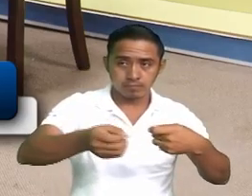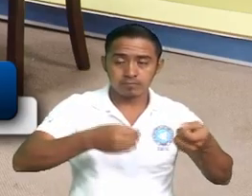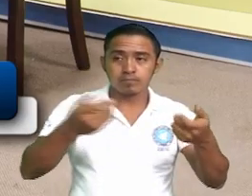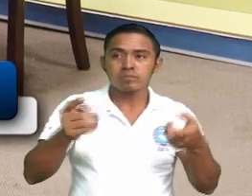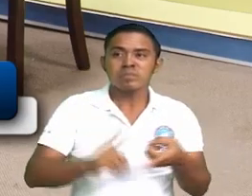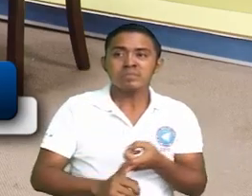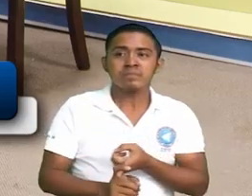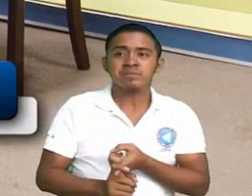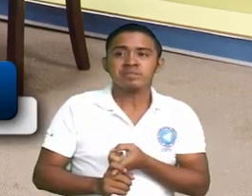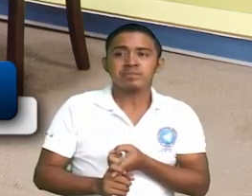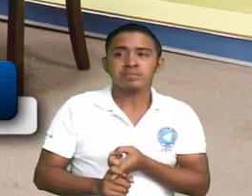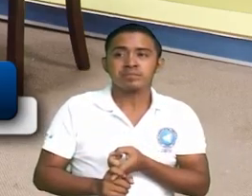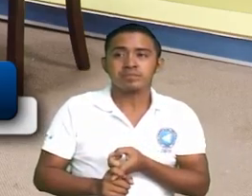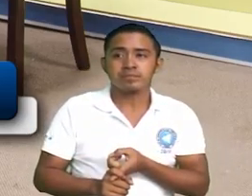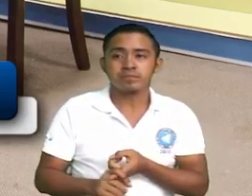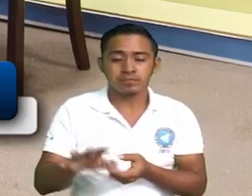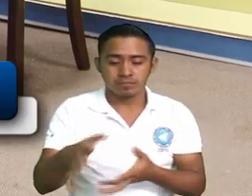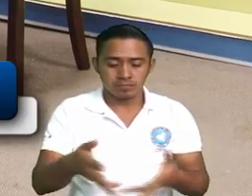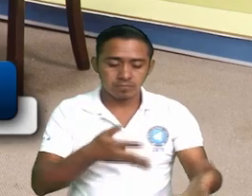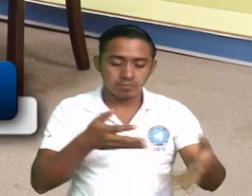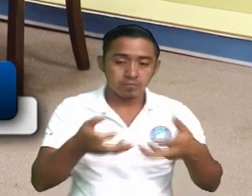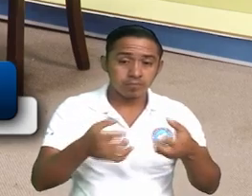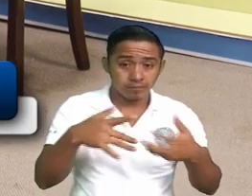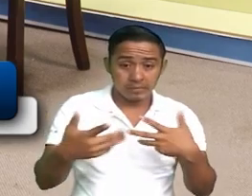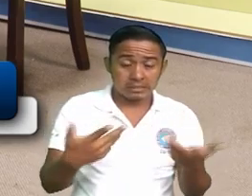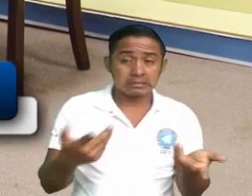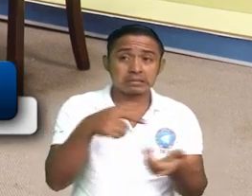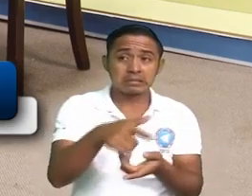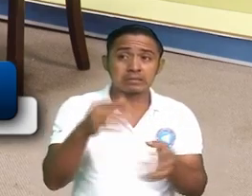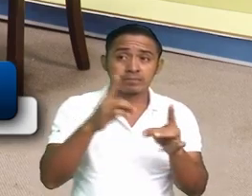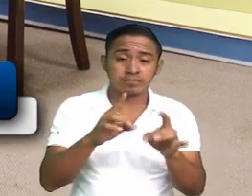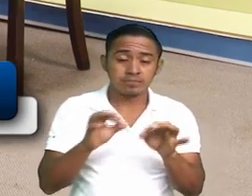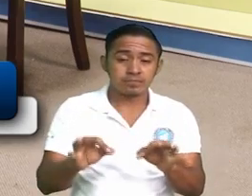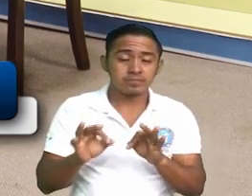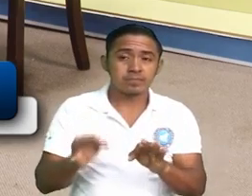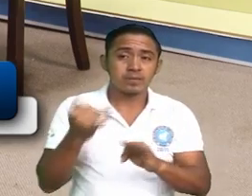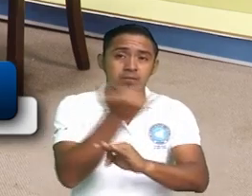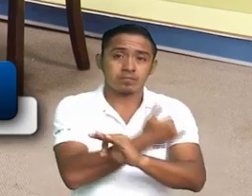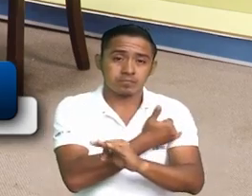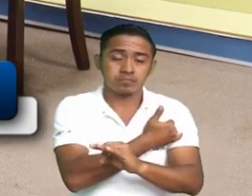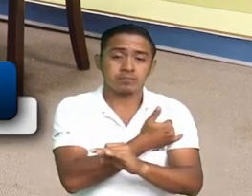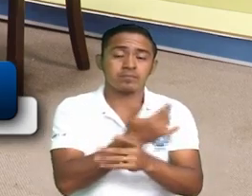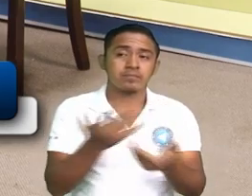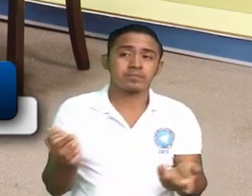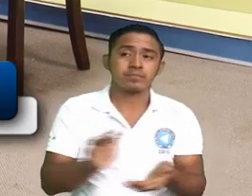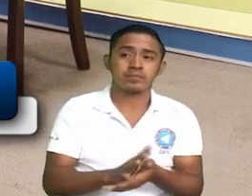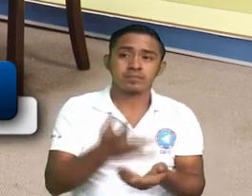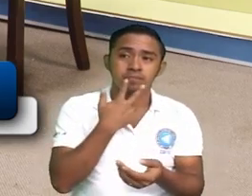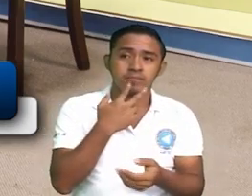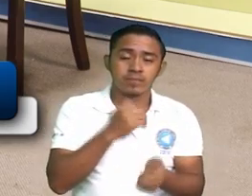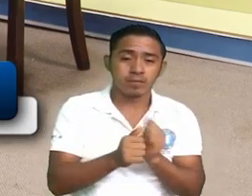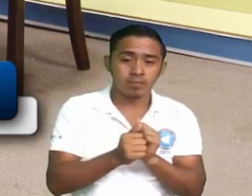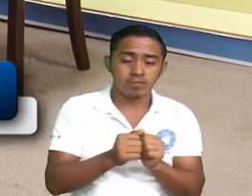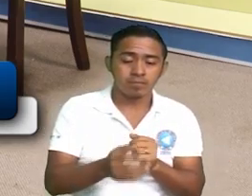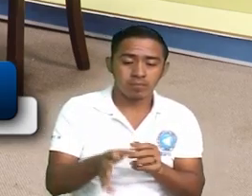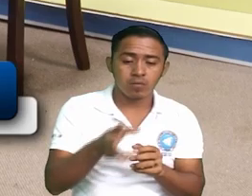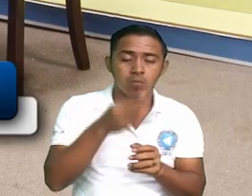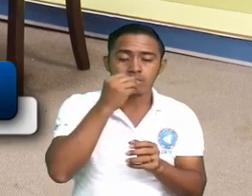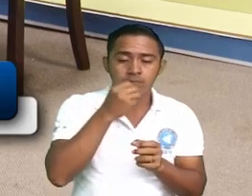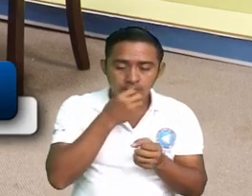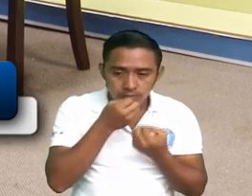vez de manipulación de alimentos, esté completamente inmunizada y ya no tiene el riesgo ni de enfermarse ni